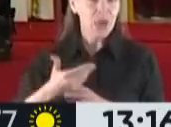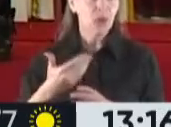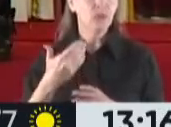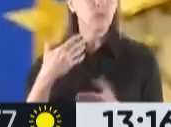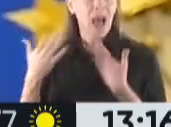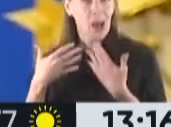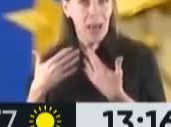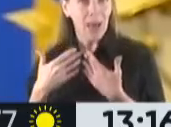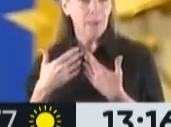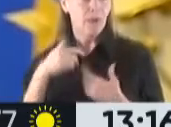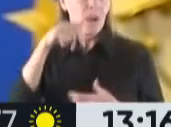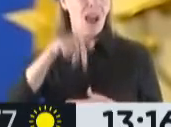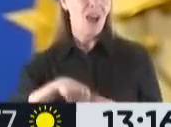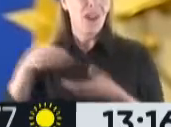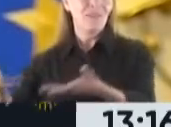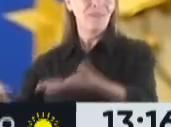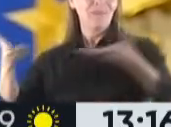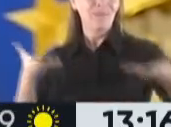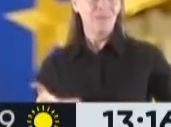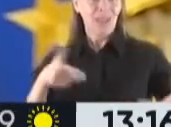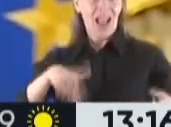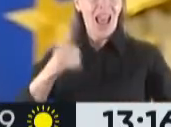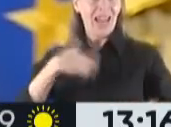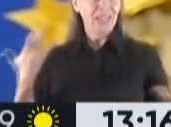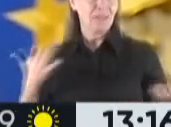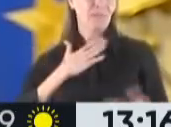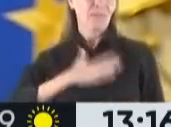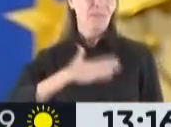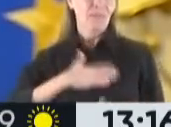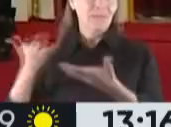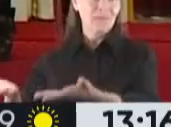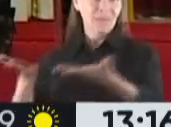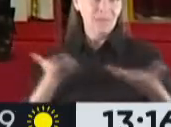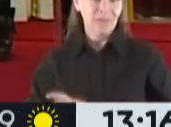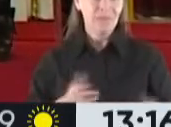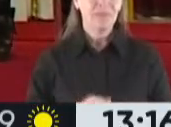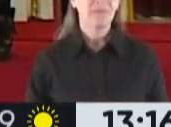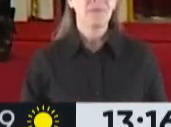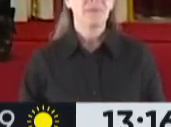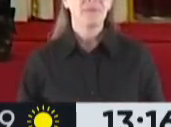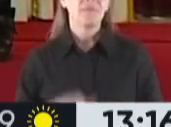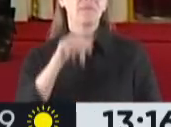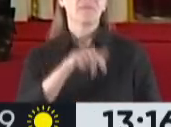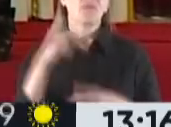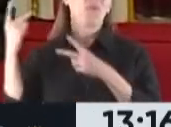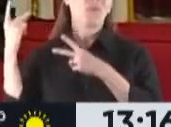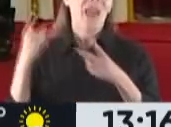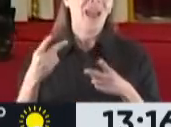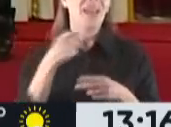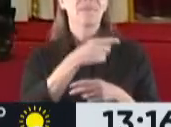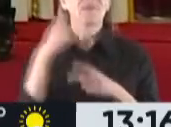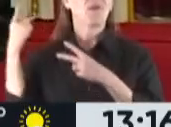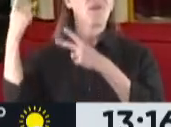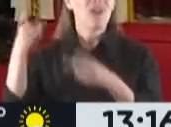para mí es una enorme alegría recibirla aquí en mi patria, en Argentina, en una gira que empezó por Brasil y